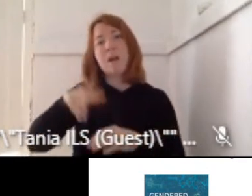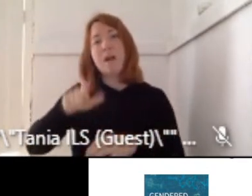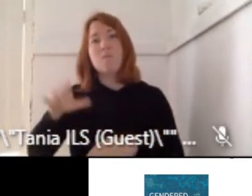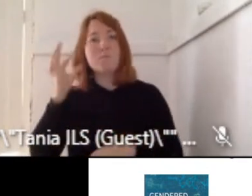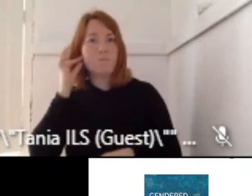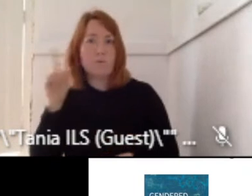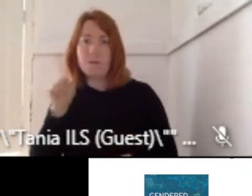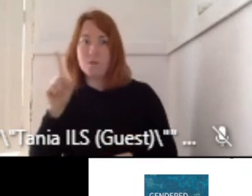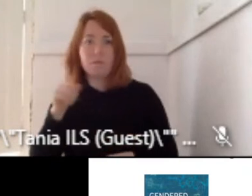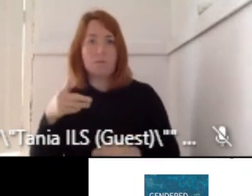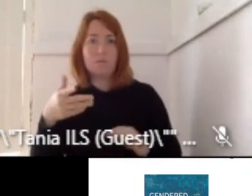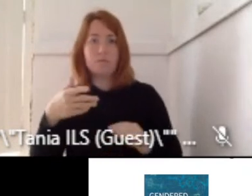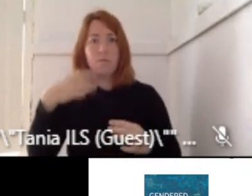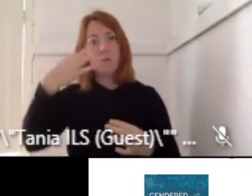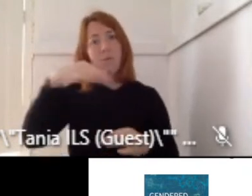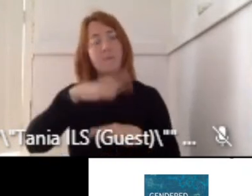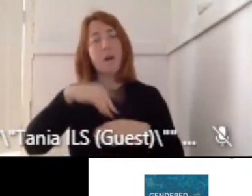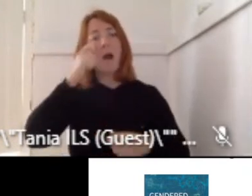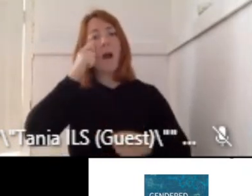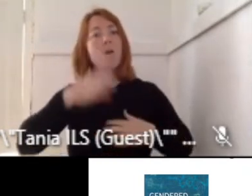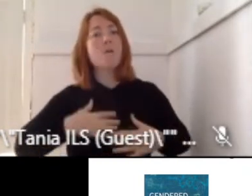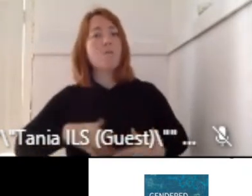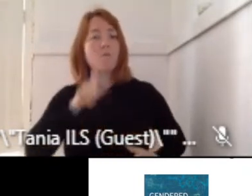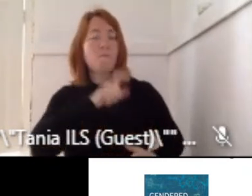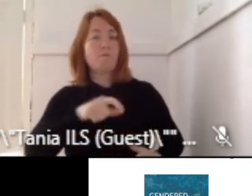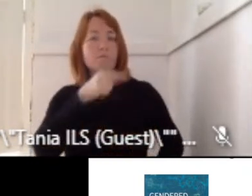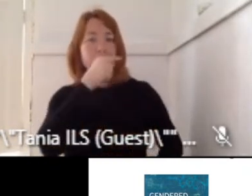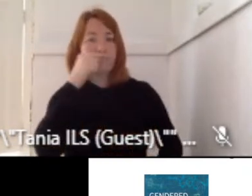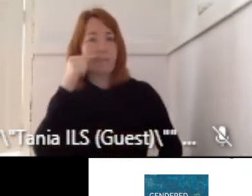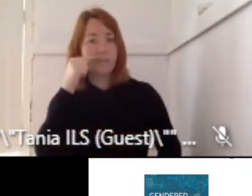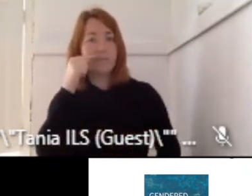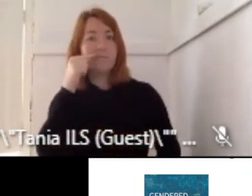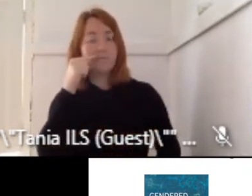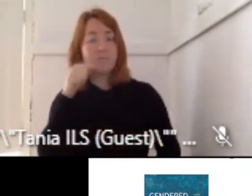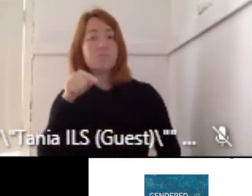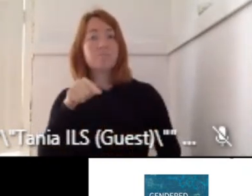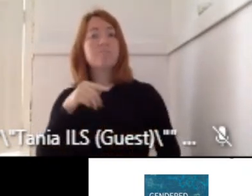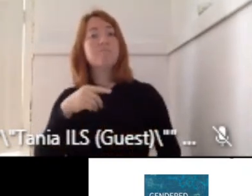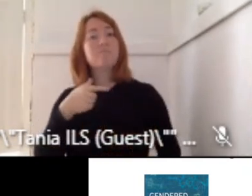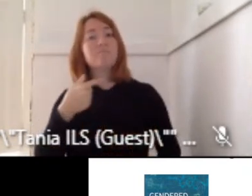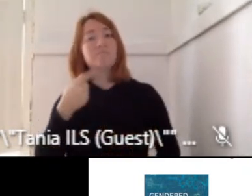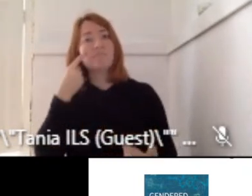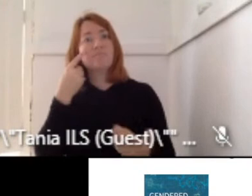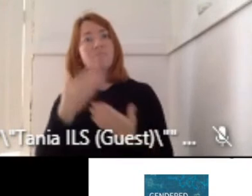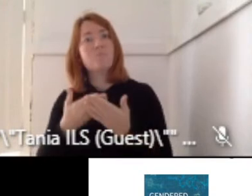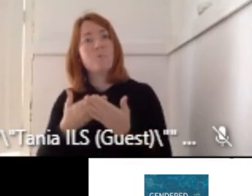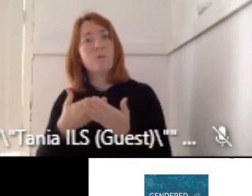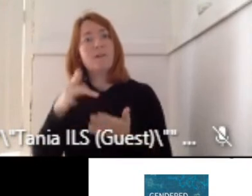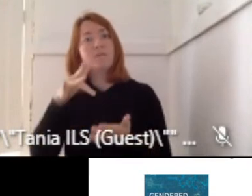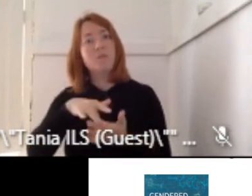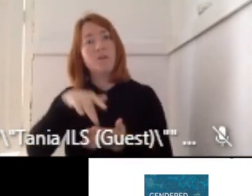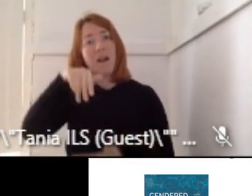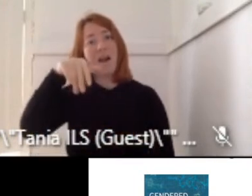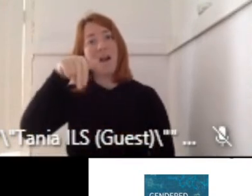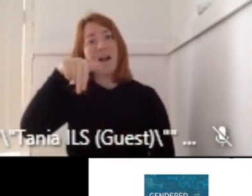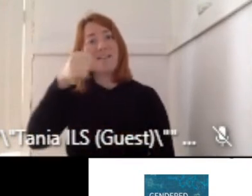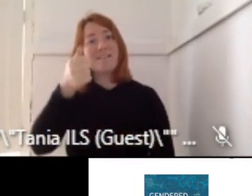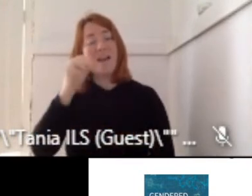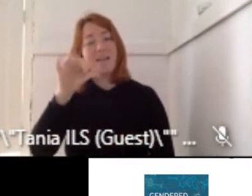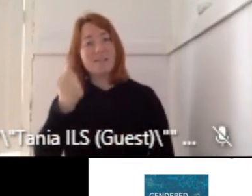cuerpos masculinos. Y las consecuencias de esto las pudimos ver hace poco cuando la NASA tuvo que